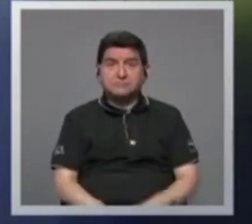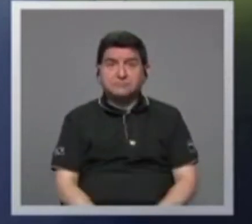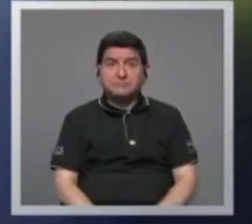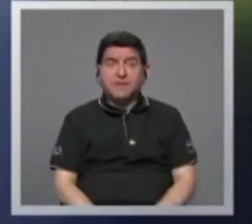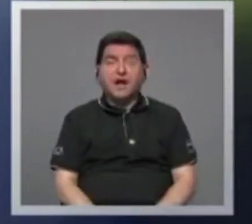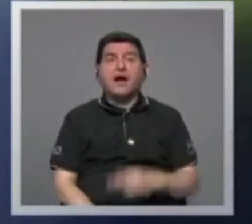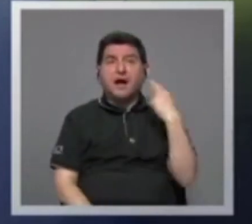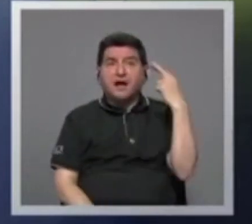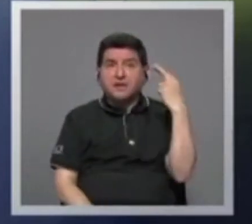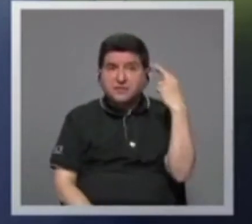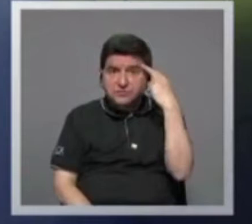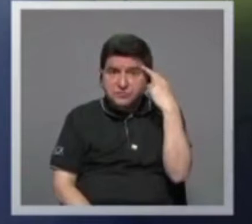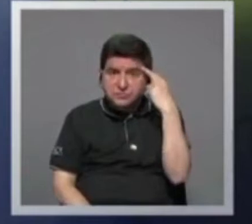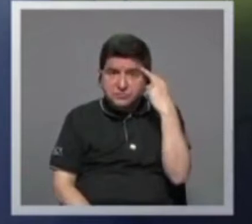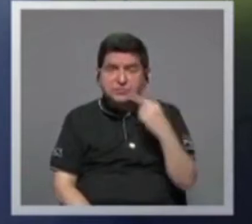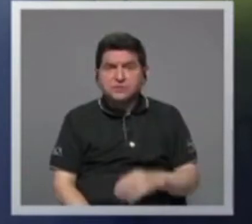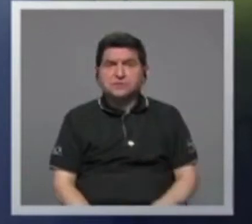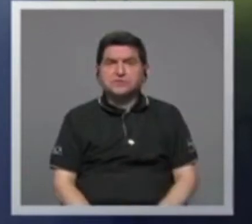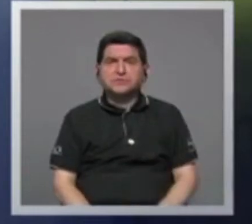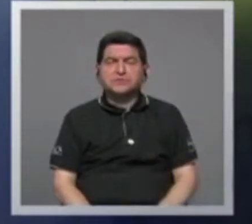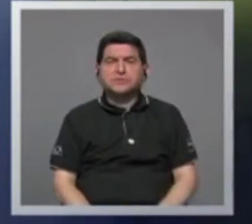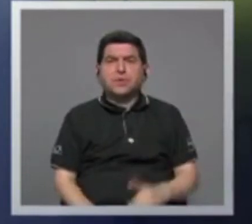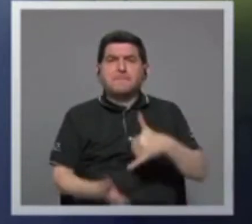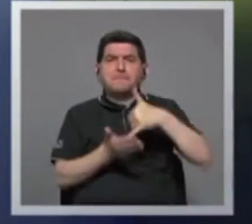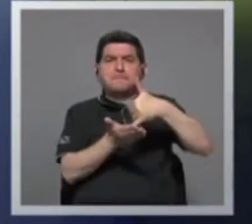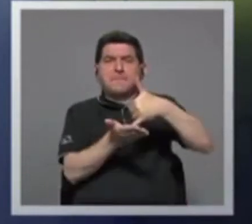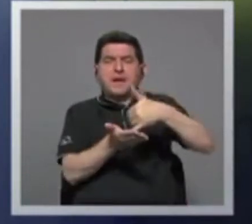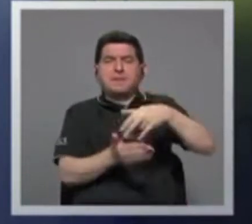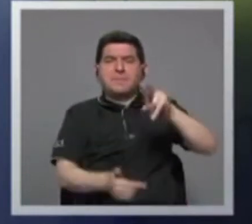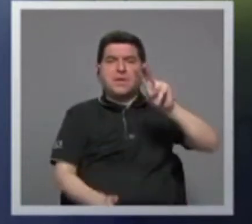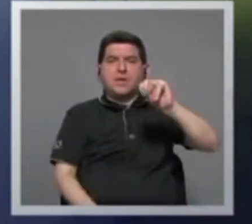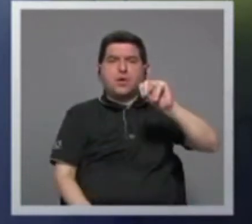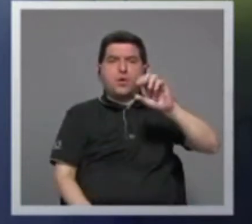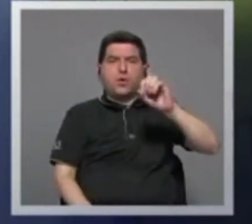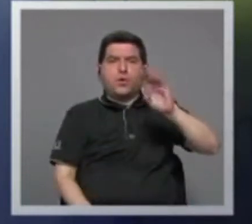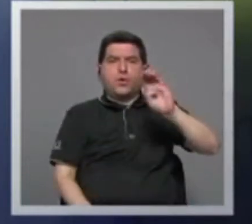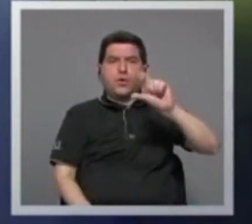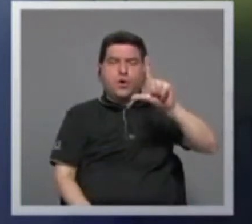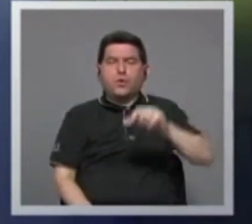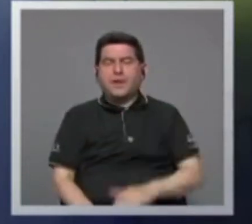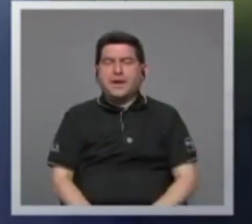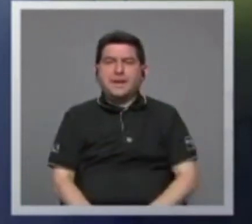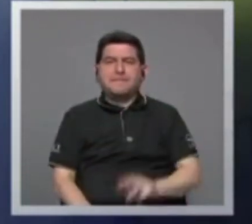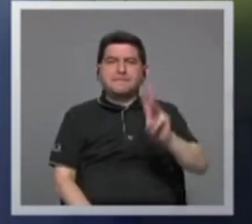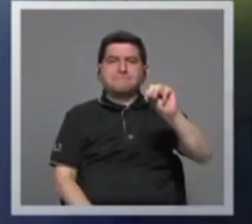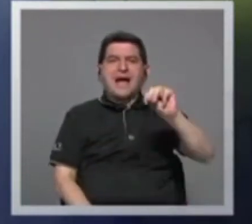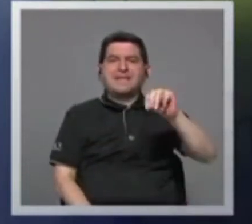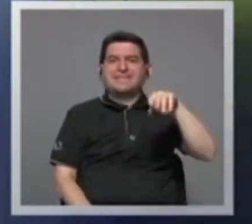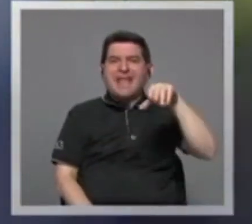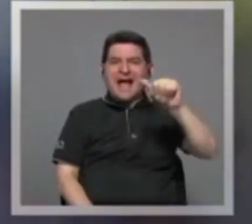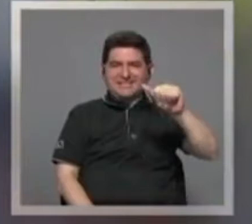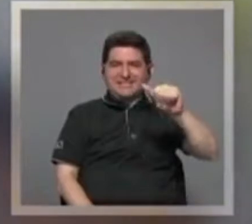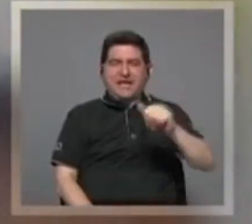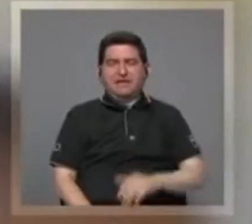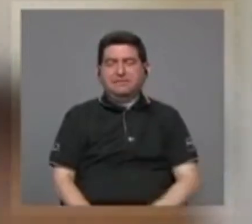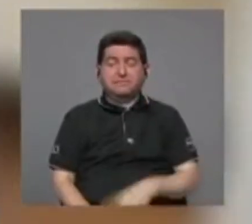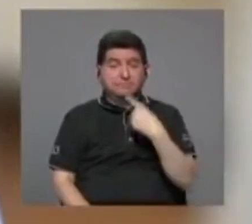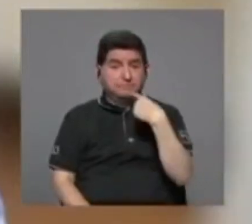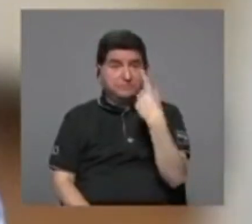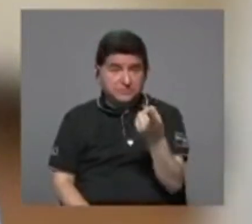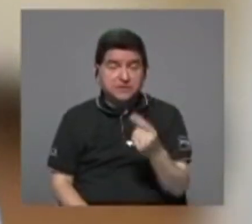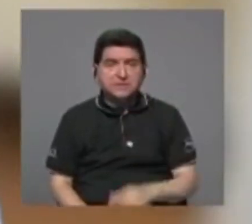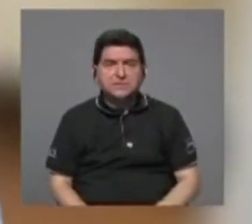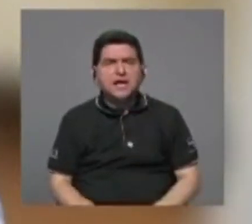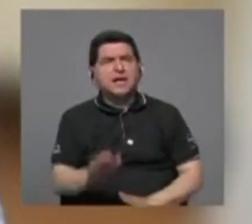debe principalmente al premio Nobel Amartya Sen, ¿verdad? En donde él dice que